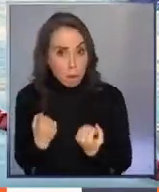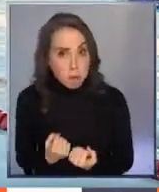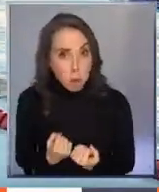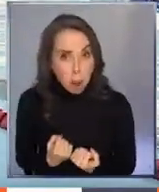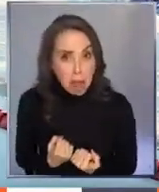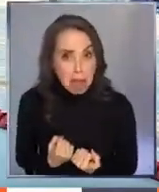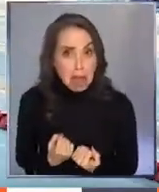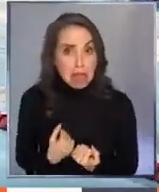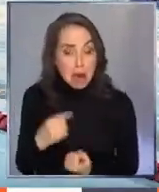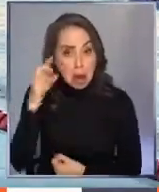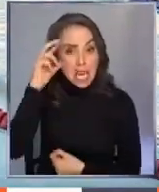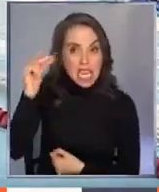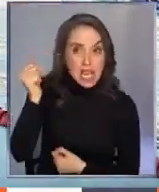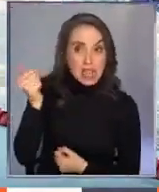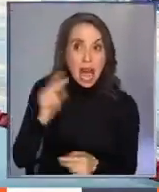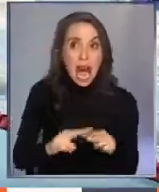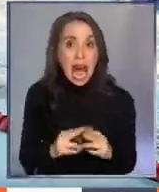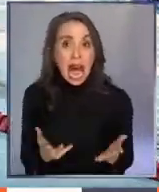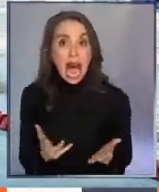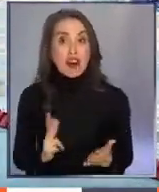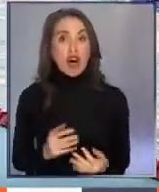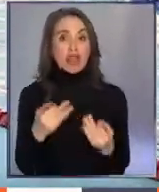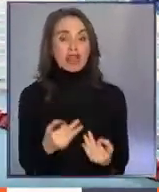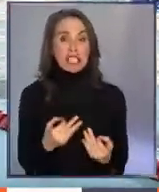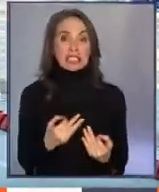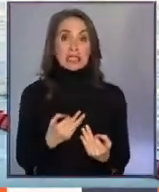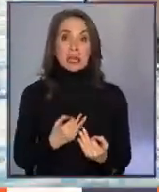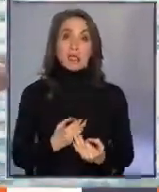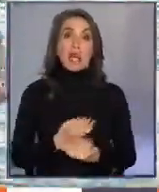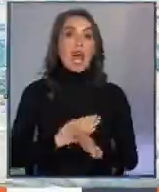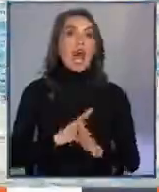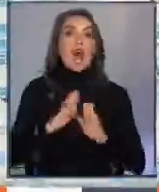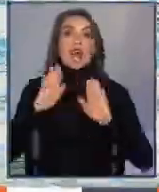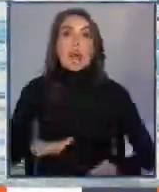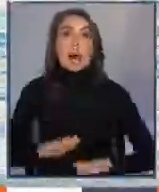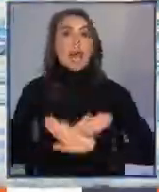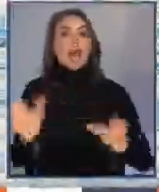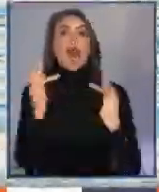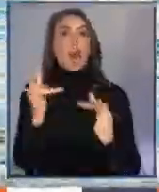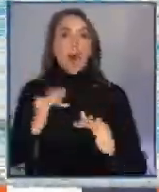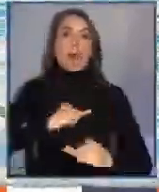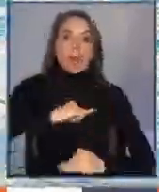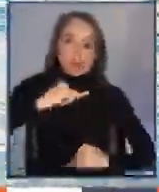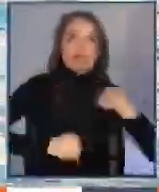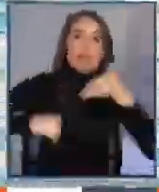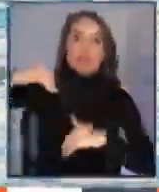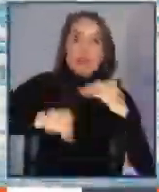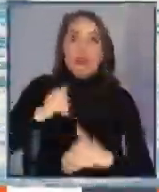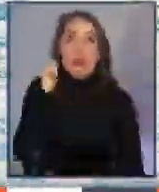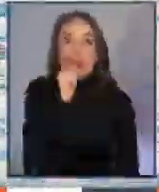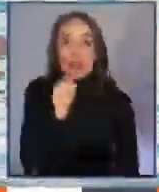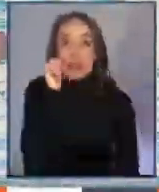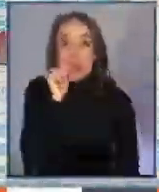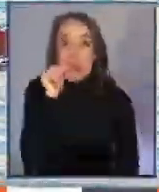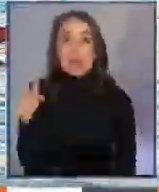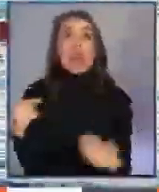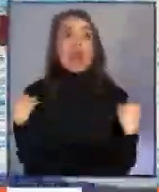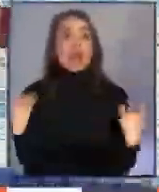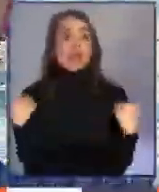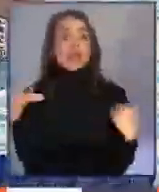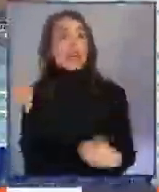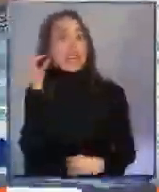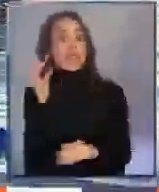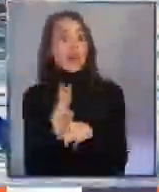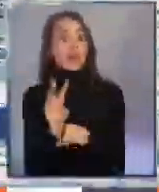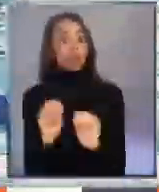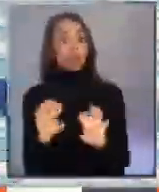alguna idea de hacer algo decente. Y de ahí no paré más. En su día a día, además de entrenar, Eliana hace